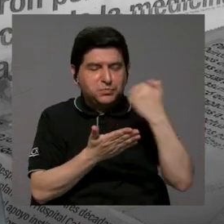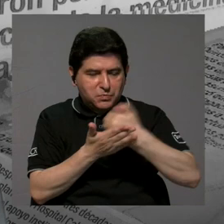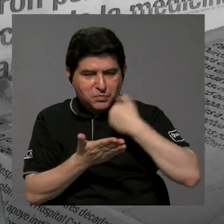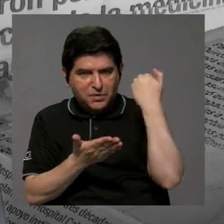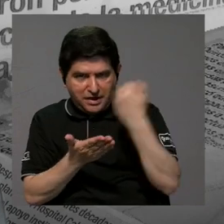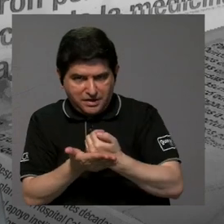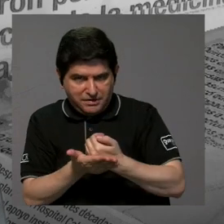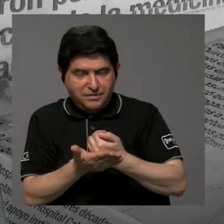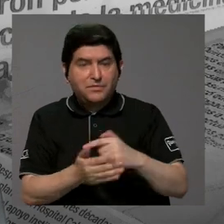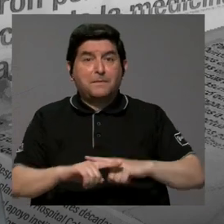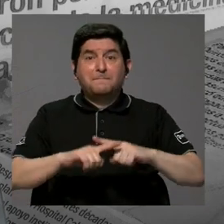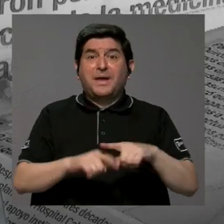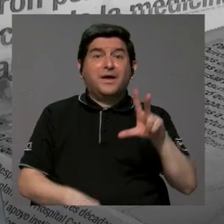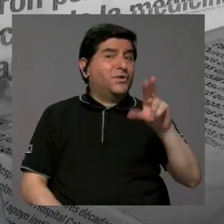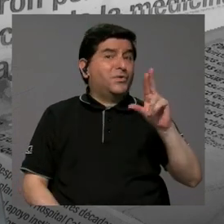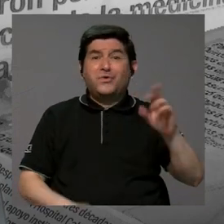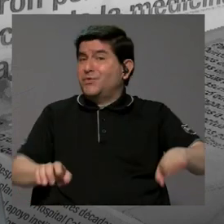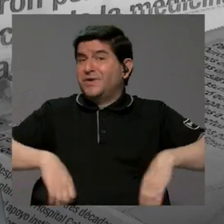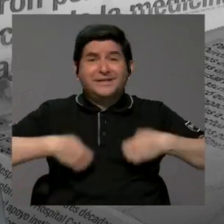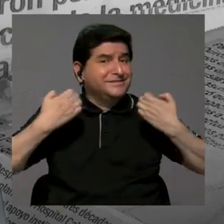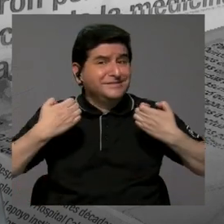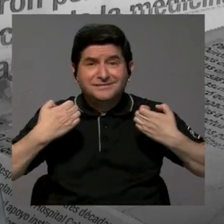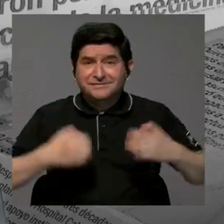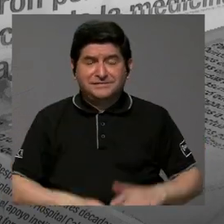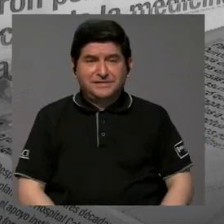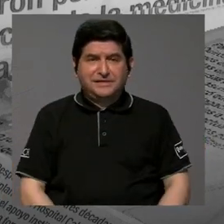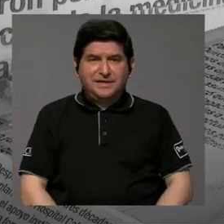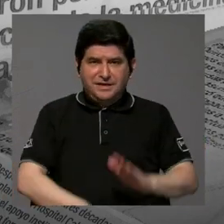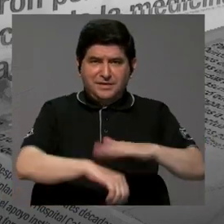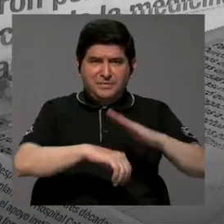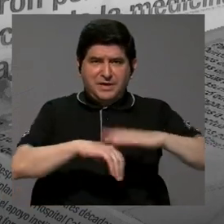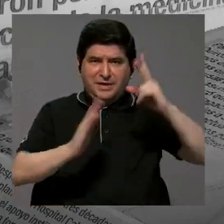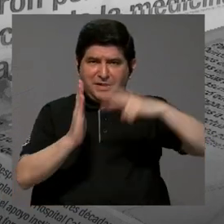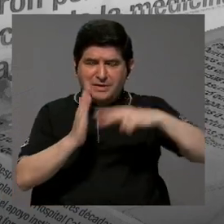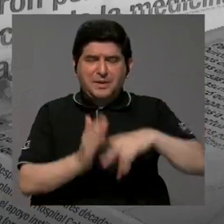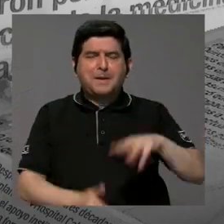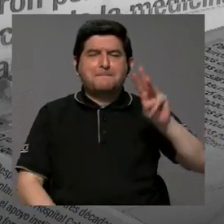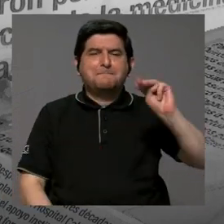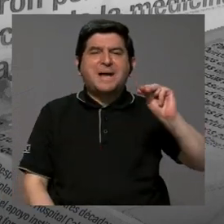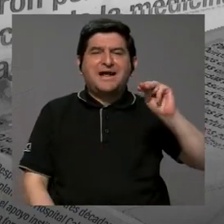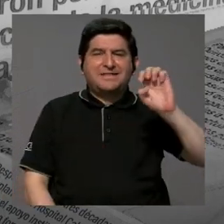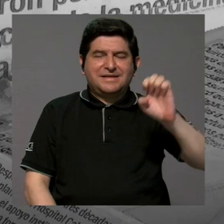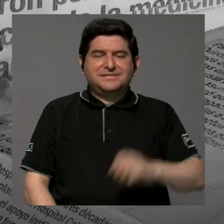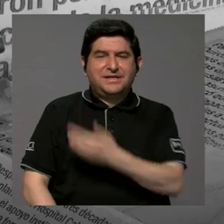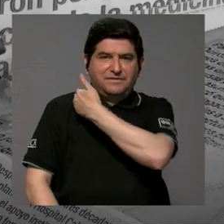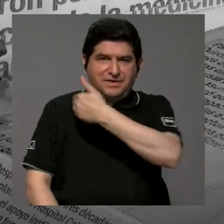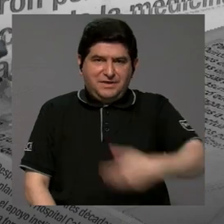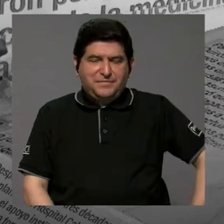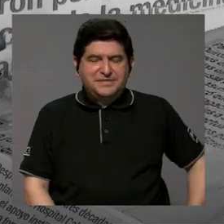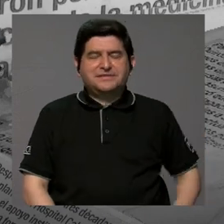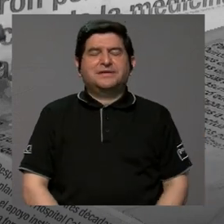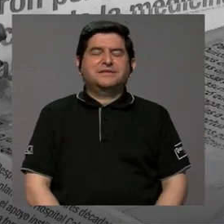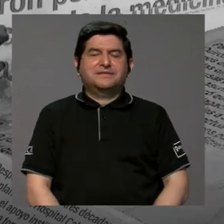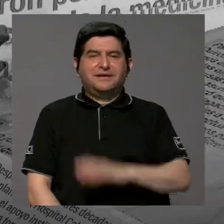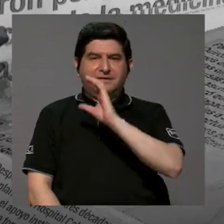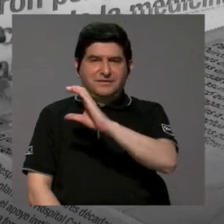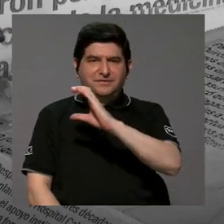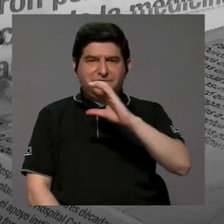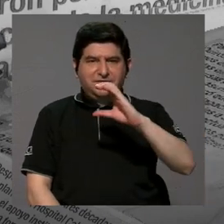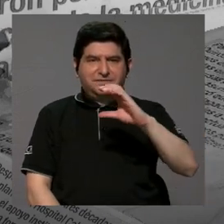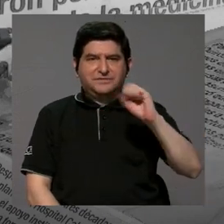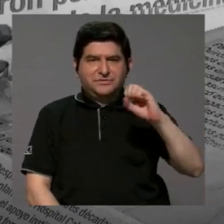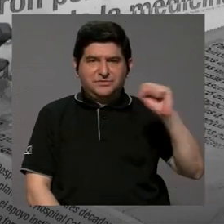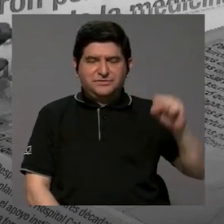recursos, pero no existe esto. Déjeme leerle que doña Marta Esquivel, presidenta de la Caja Costarricense del